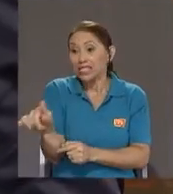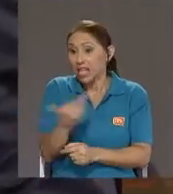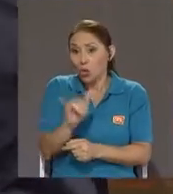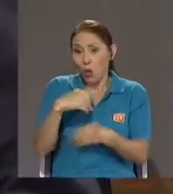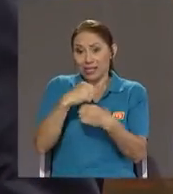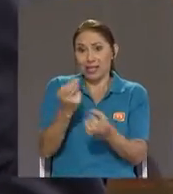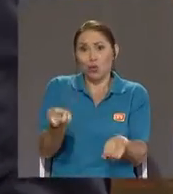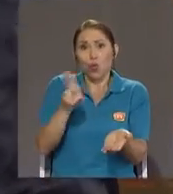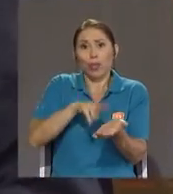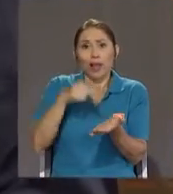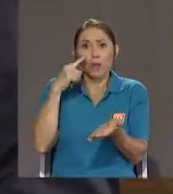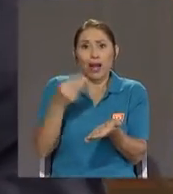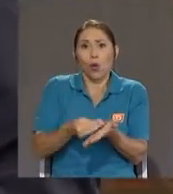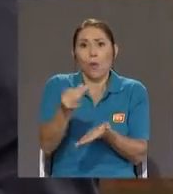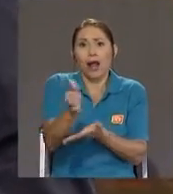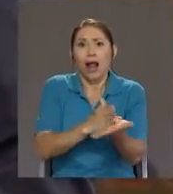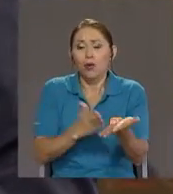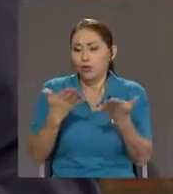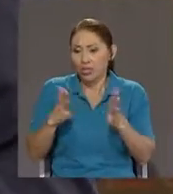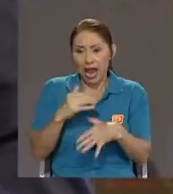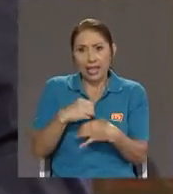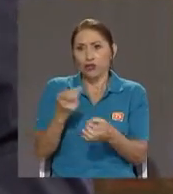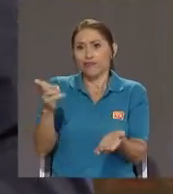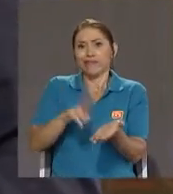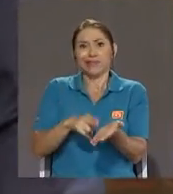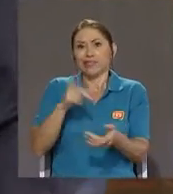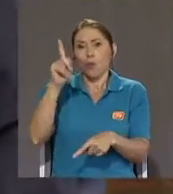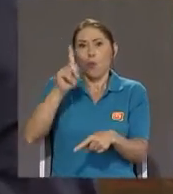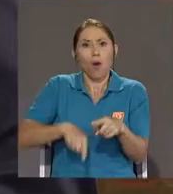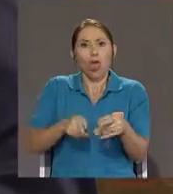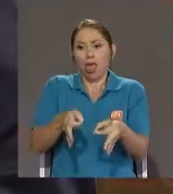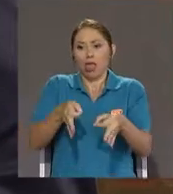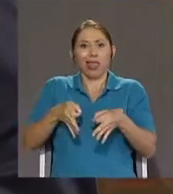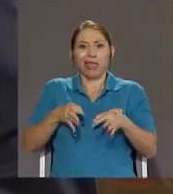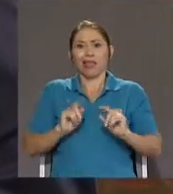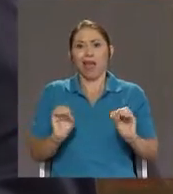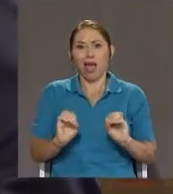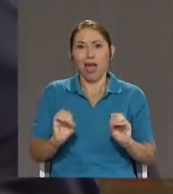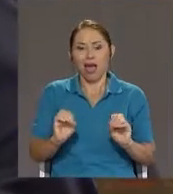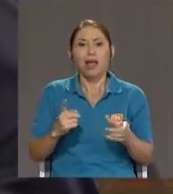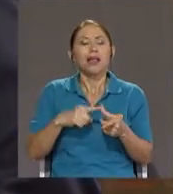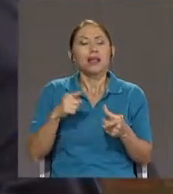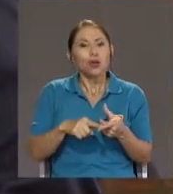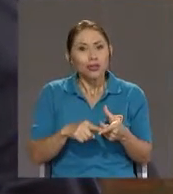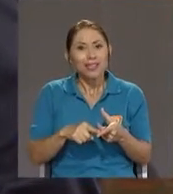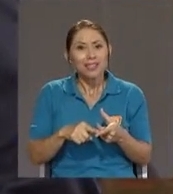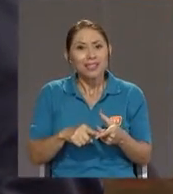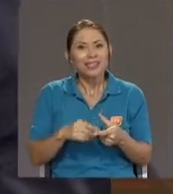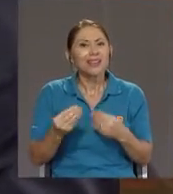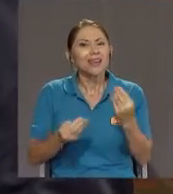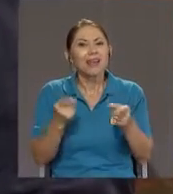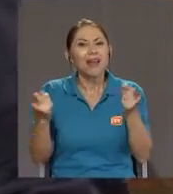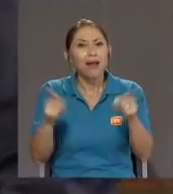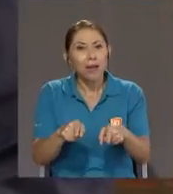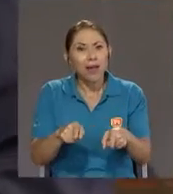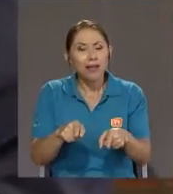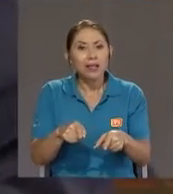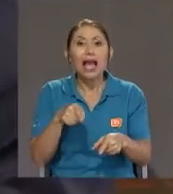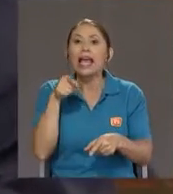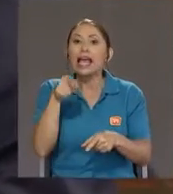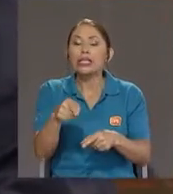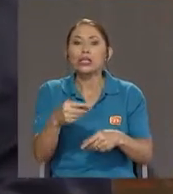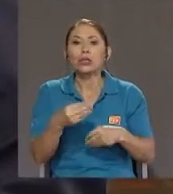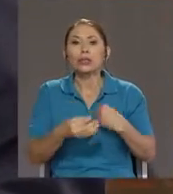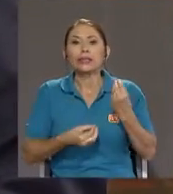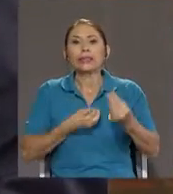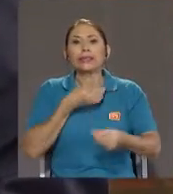contrato, bueno, ya lo hizo, no puede, no tiene, ya ni siquiera se puede devolver. Entonces, lo que hace es que compromete al